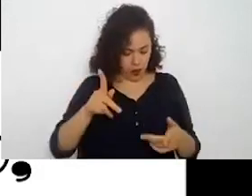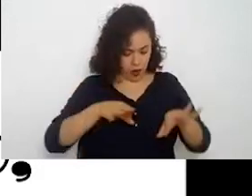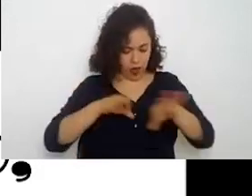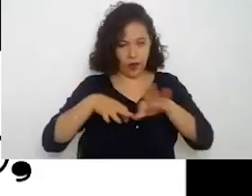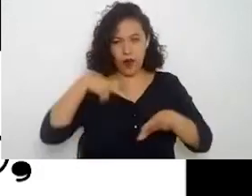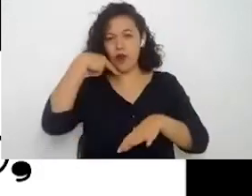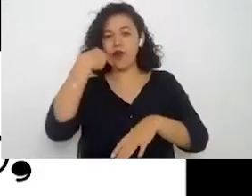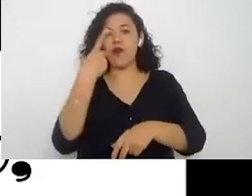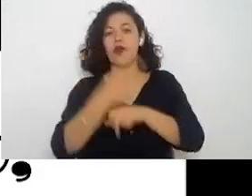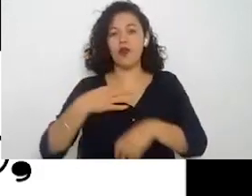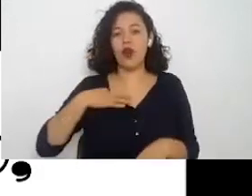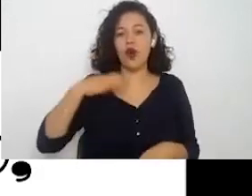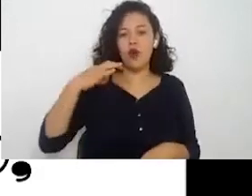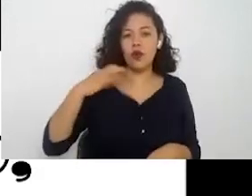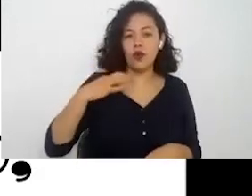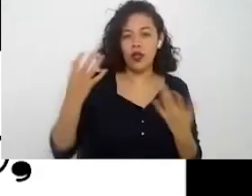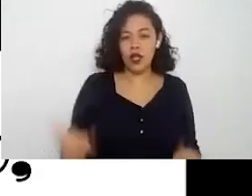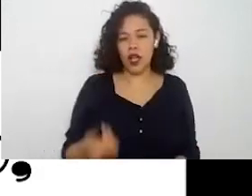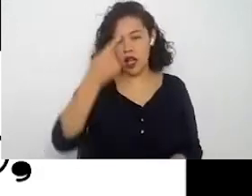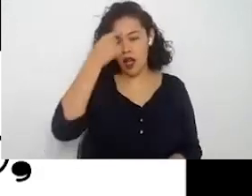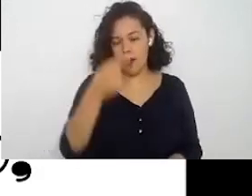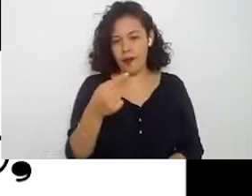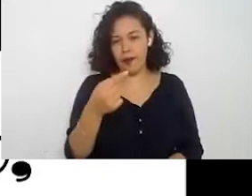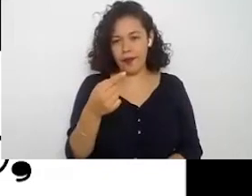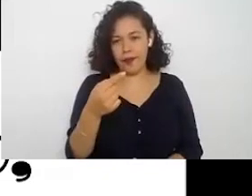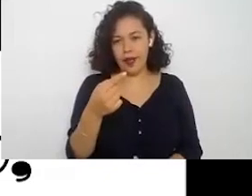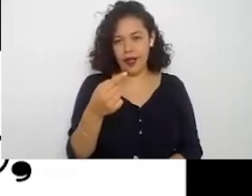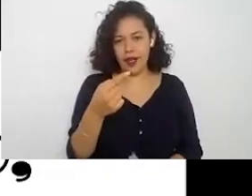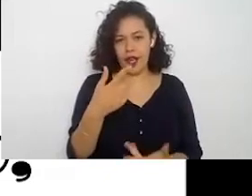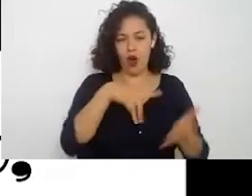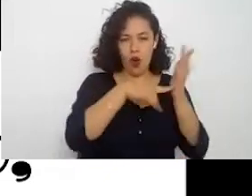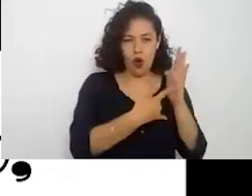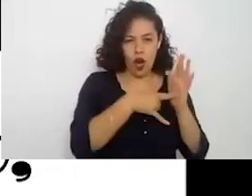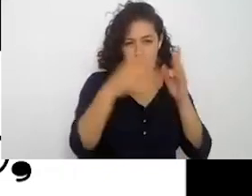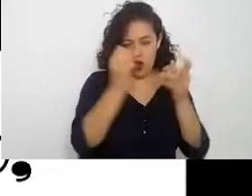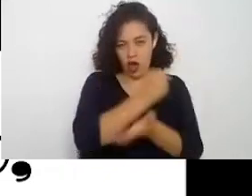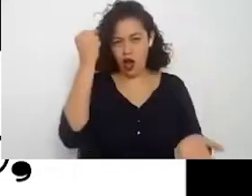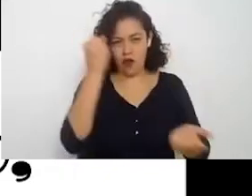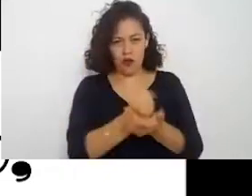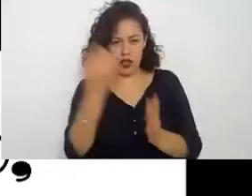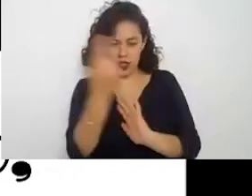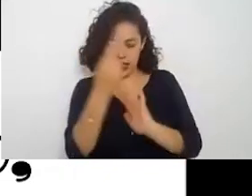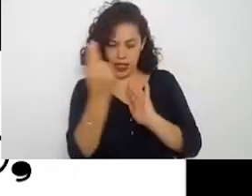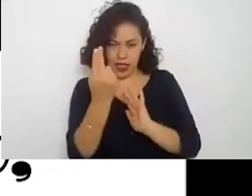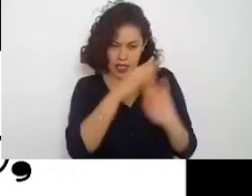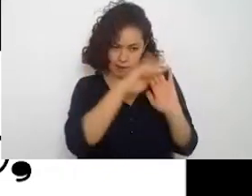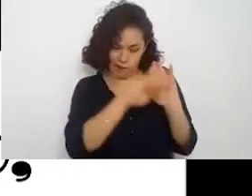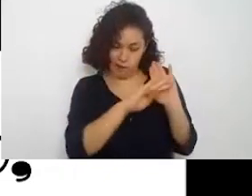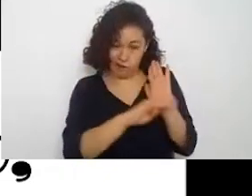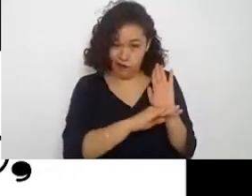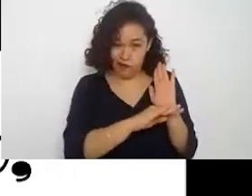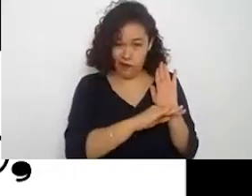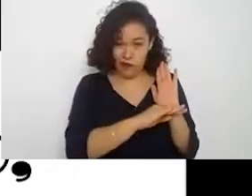fuera de la instancia de tener un horario y obligaciones y requerimientos, ¿verdad?